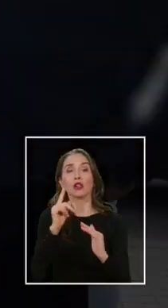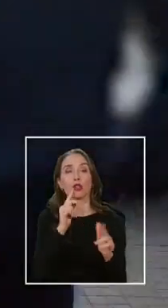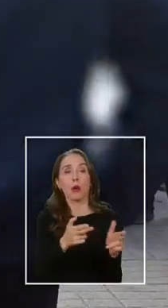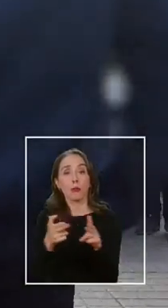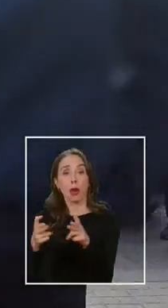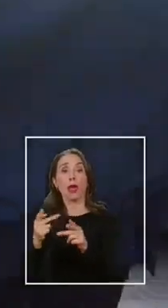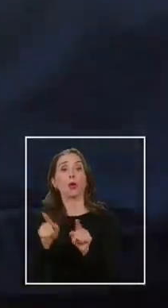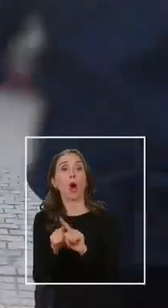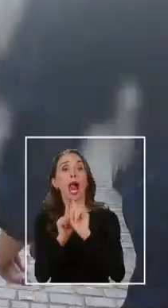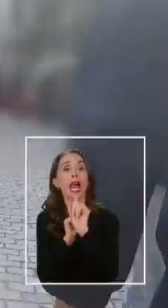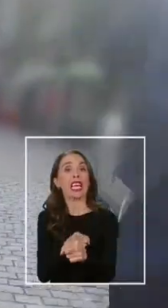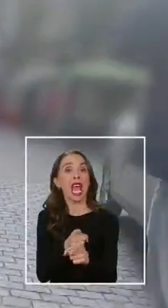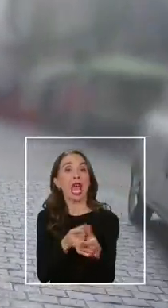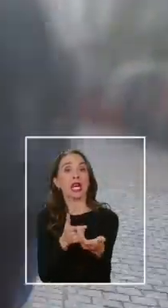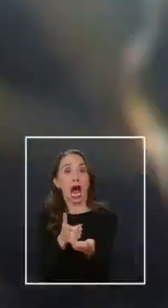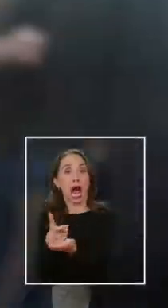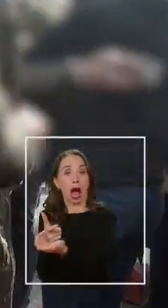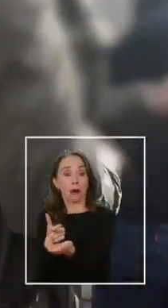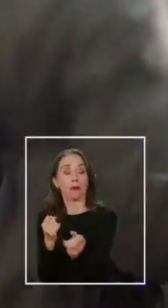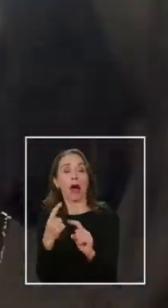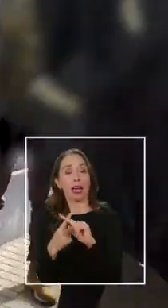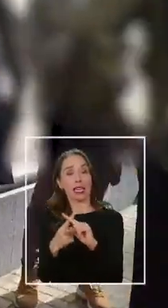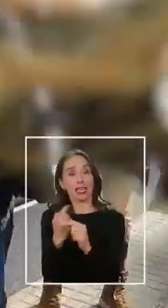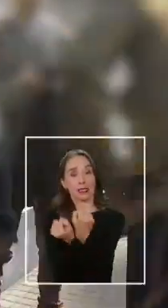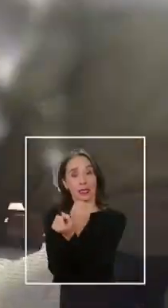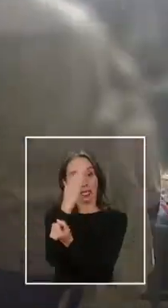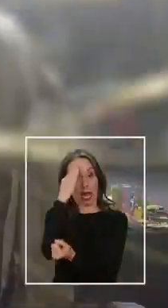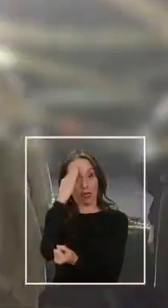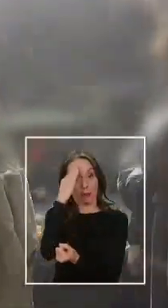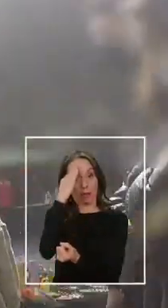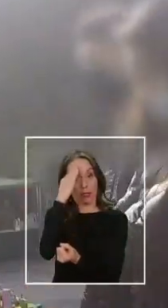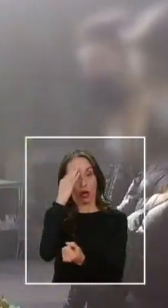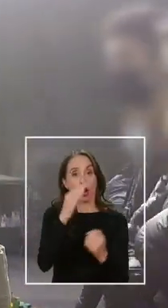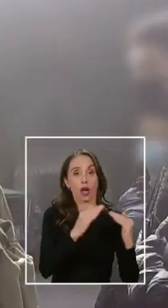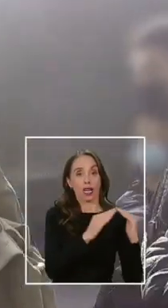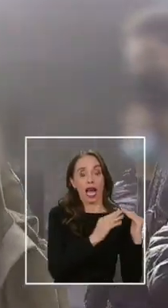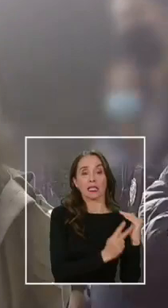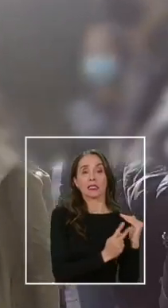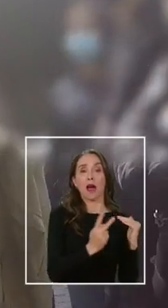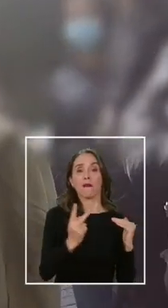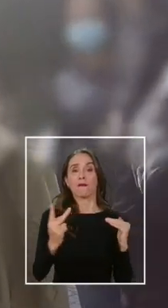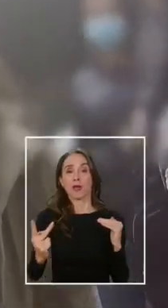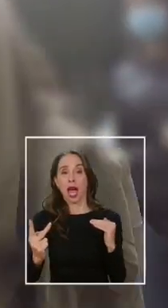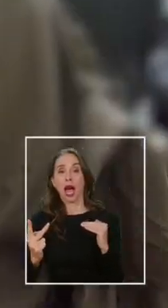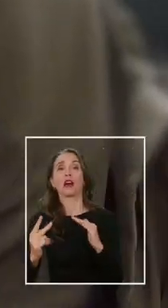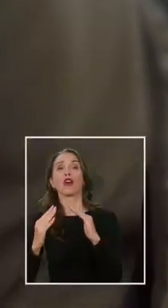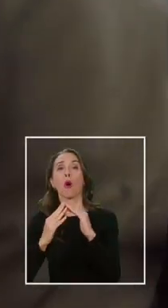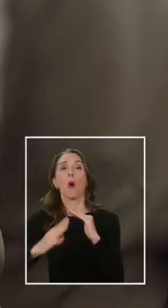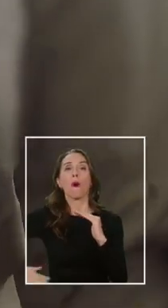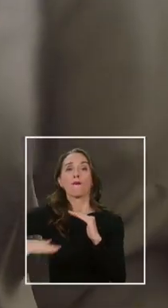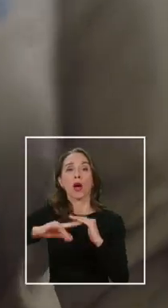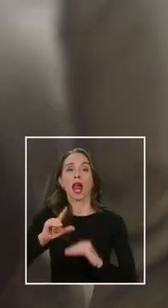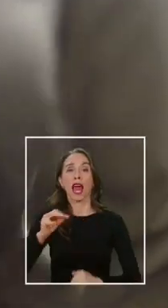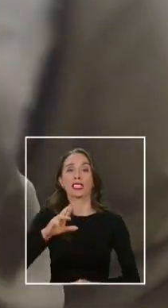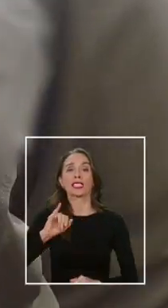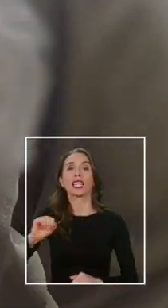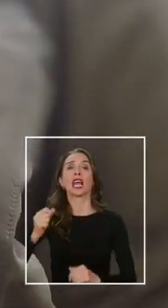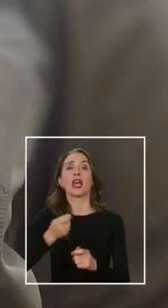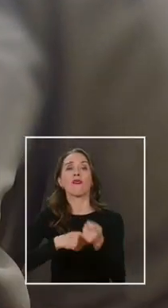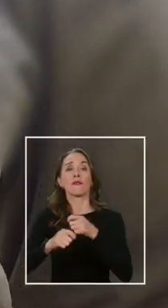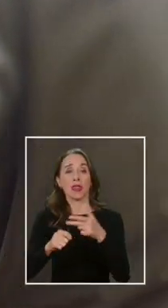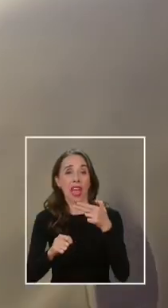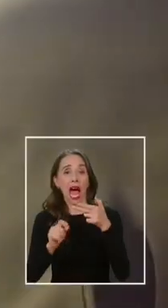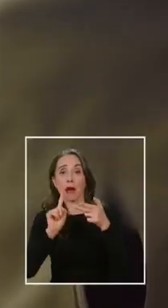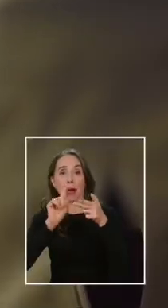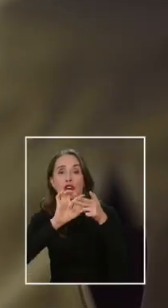guerra. Según la investigación, el ex uniformado viajó desde su casa hasta el barrio Lastarria para vender un cañón de arma de fuego.